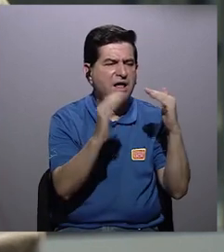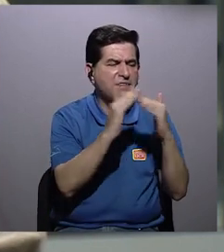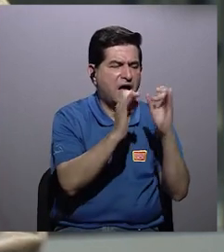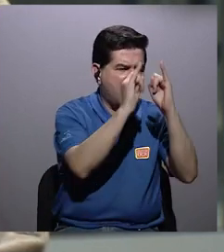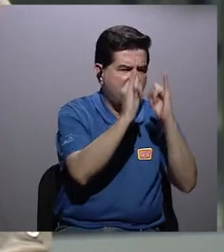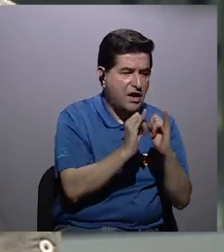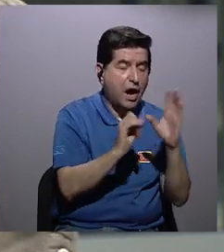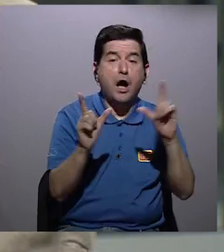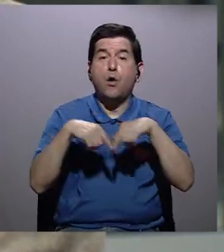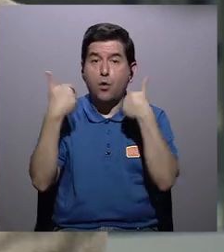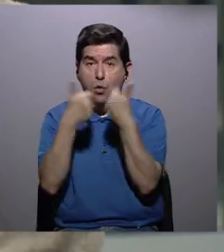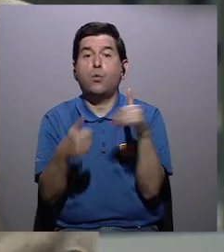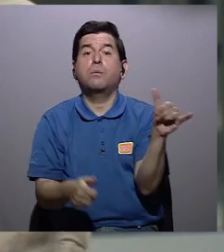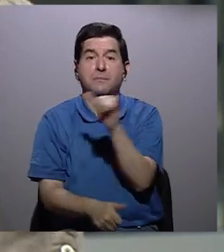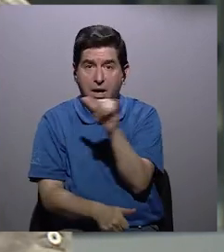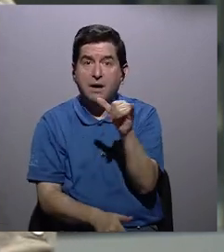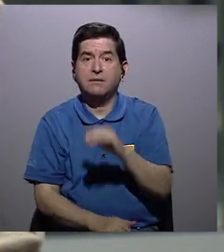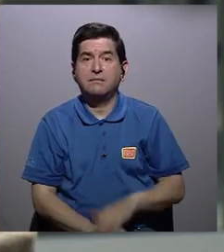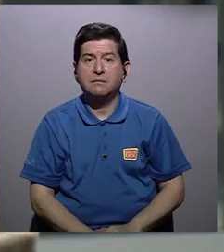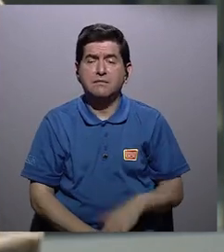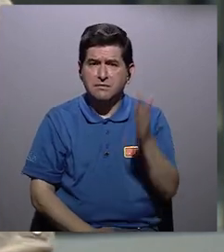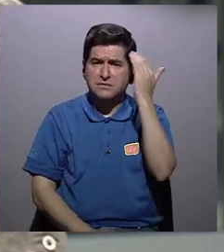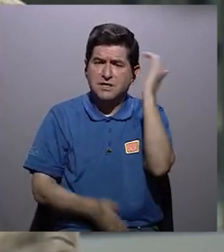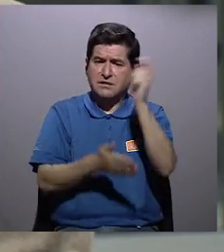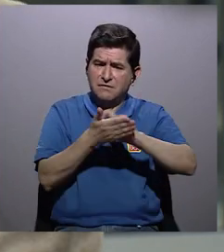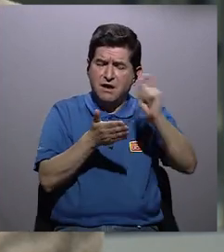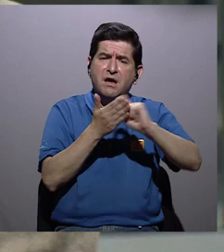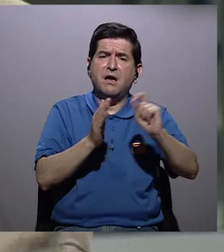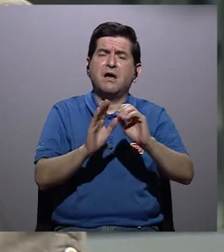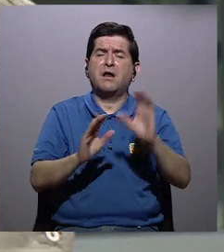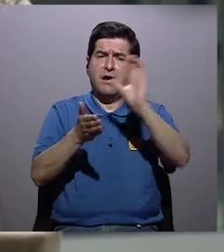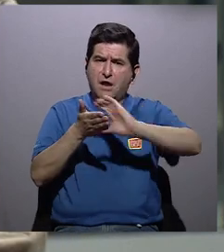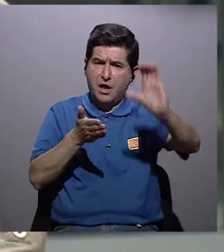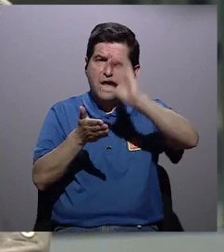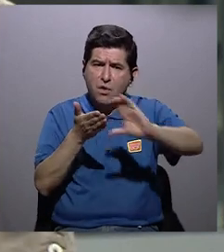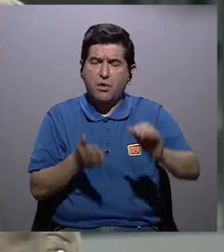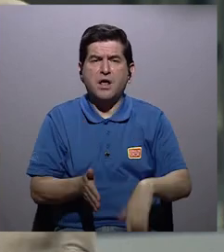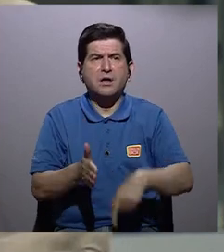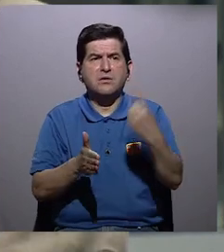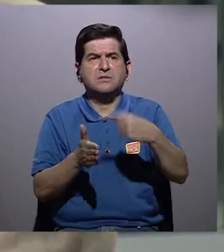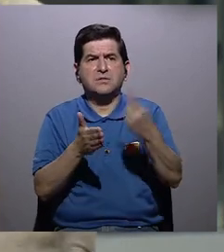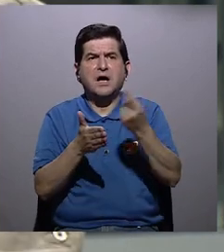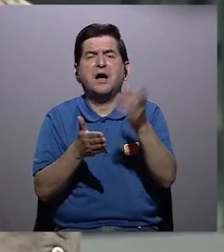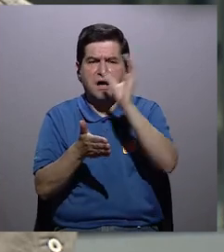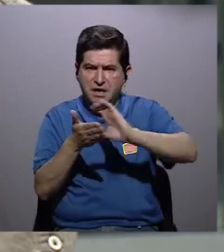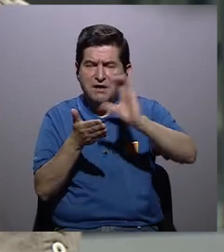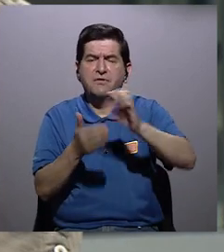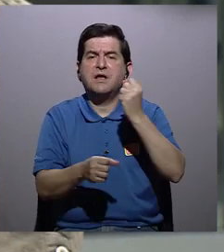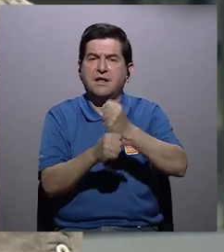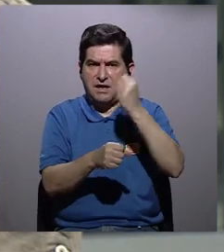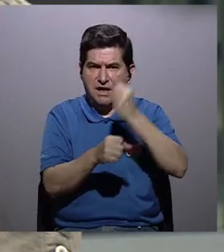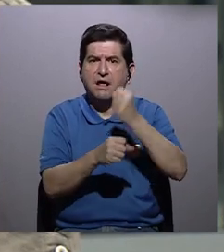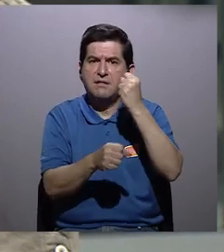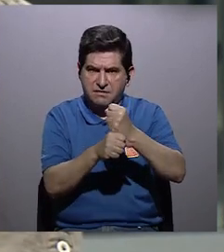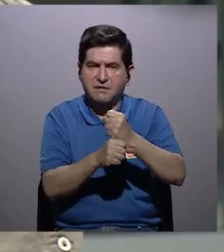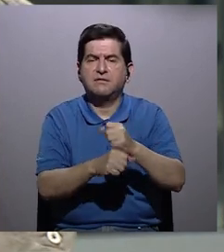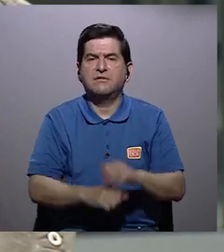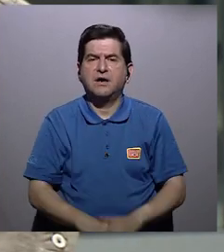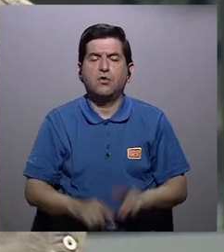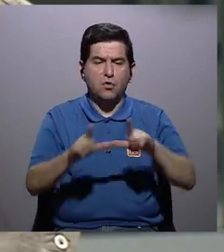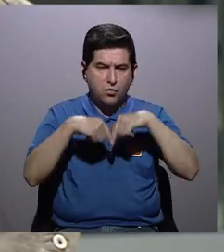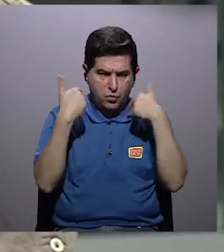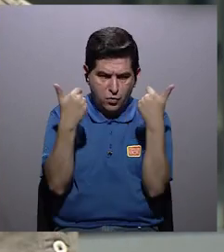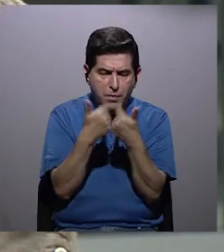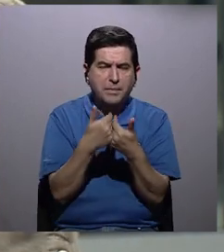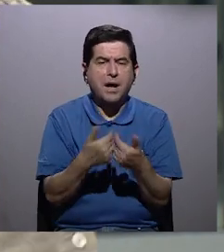el trabajo grupal. Y sabemos que en escuelas y colegios, sobre todo muchas veces en colegios, el trabajo